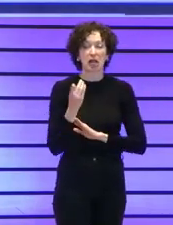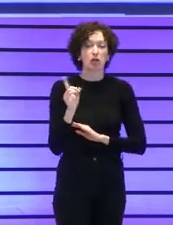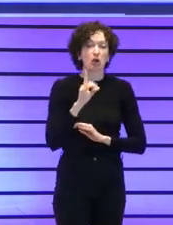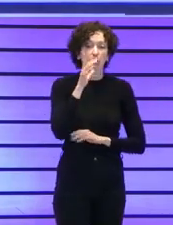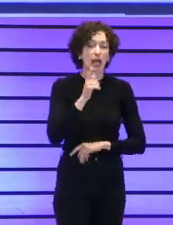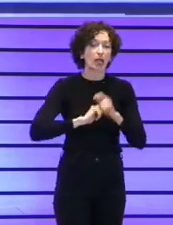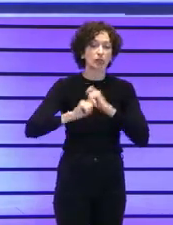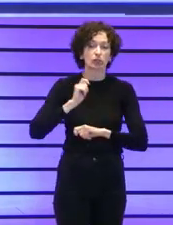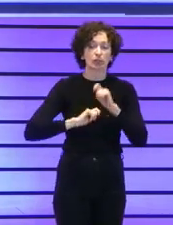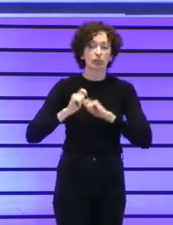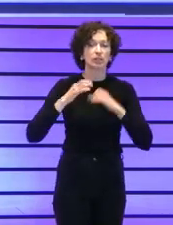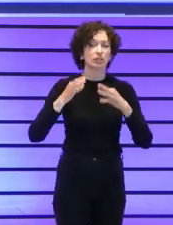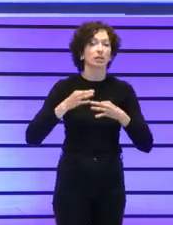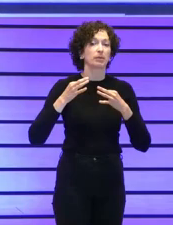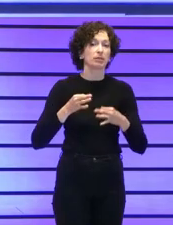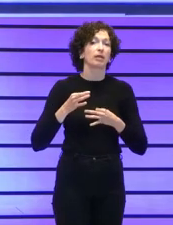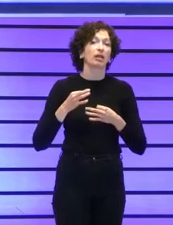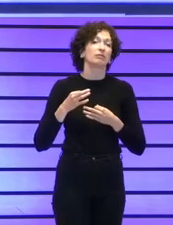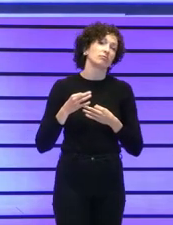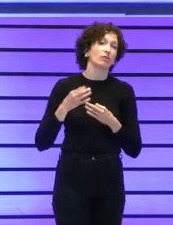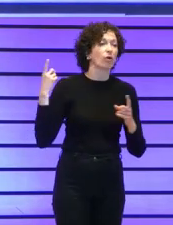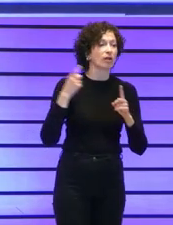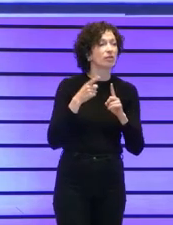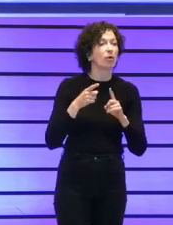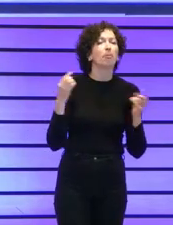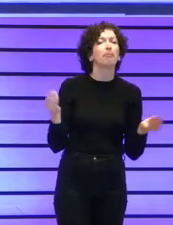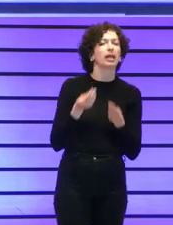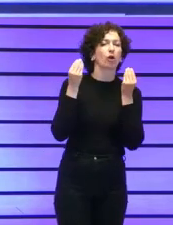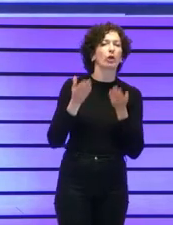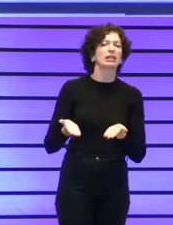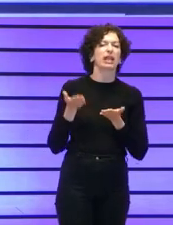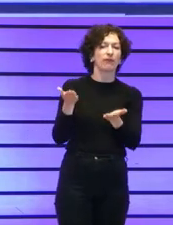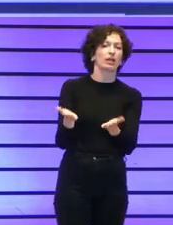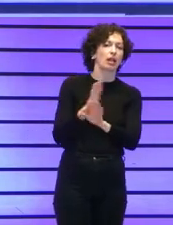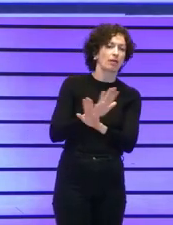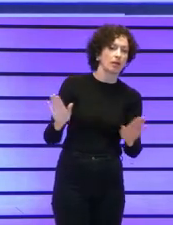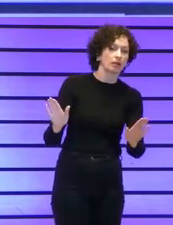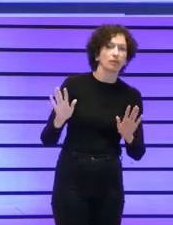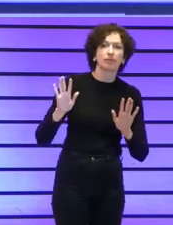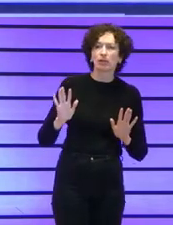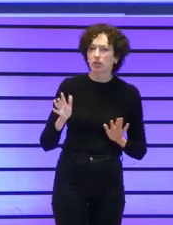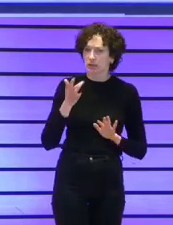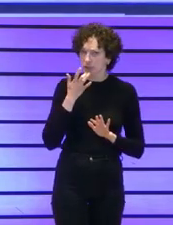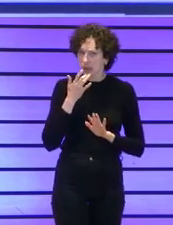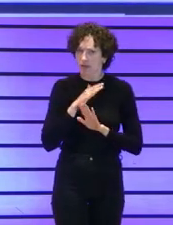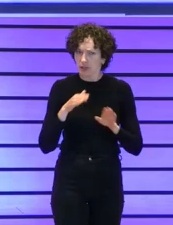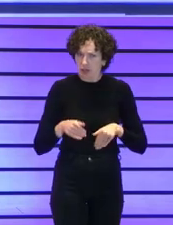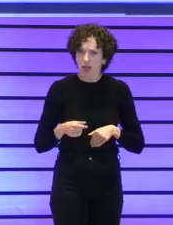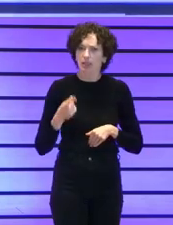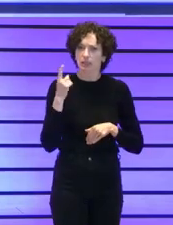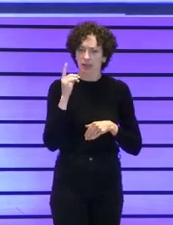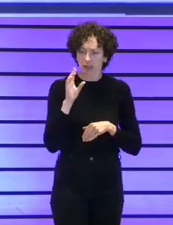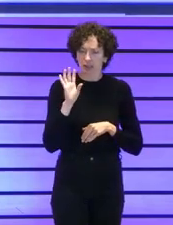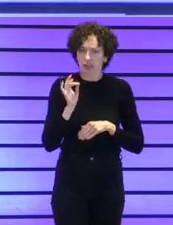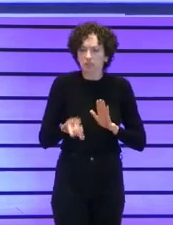sociales estamos en el lío de servir mejor. Pero oye, ¿y si la generase, ¿no? Y si las organizaciones